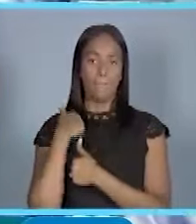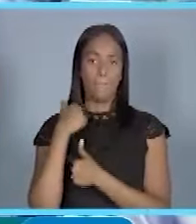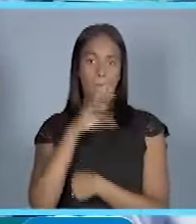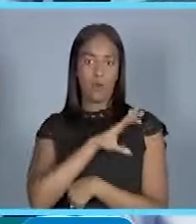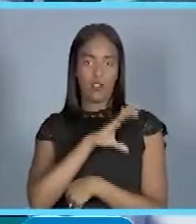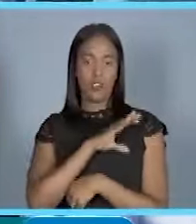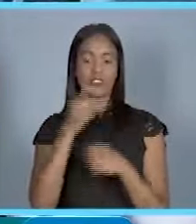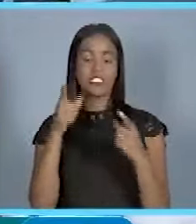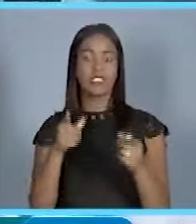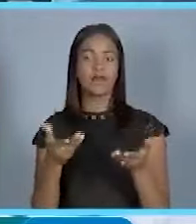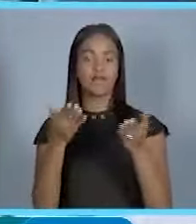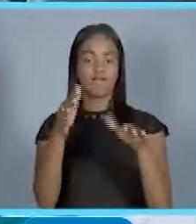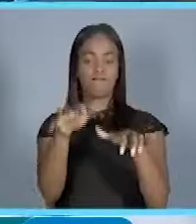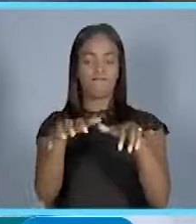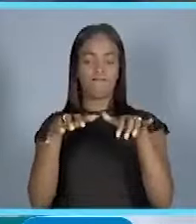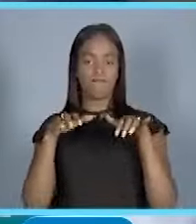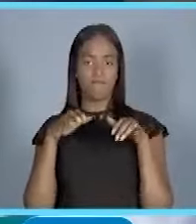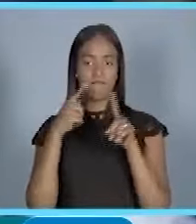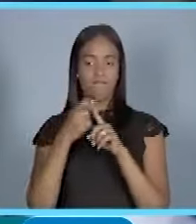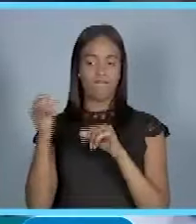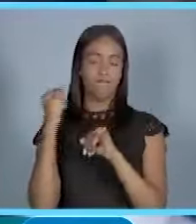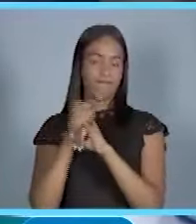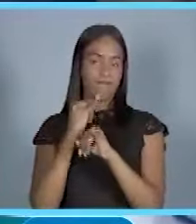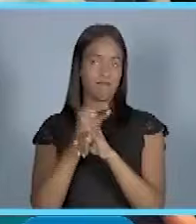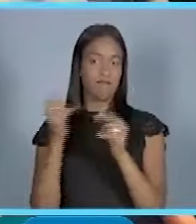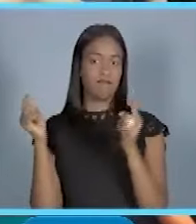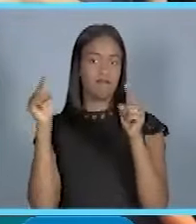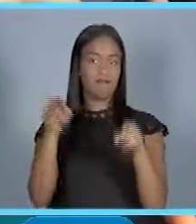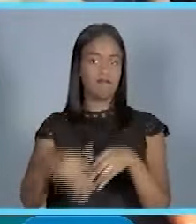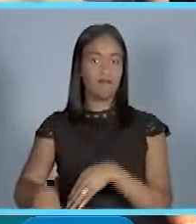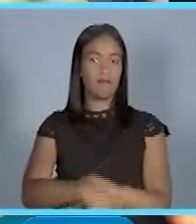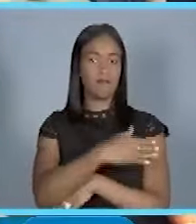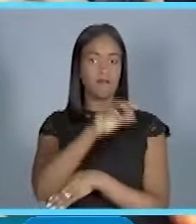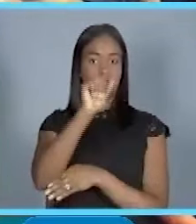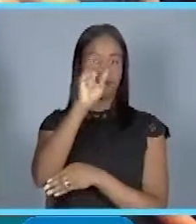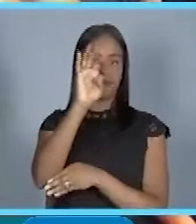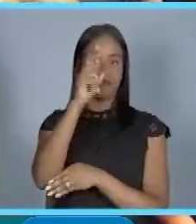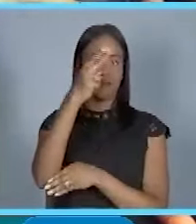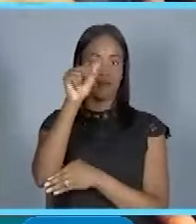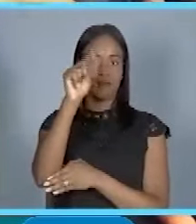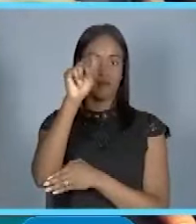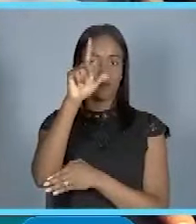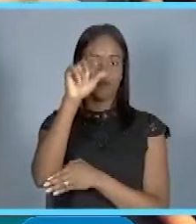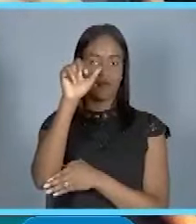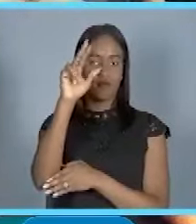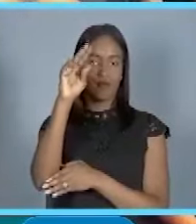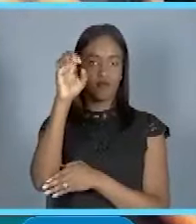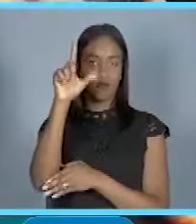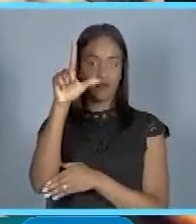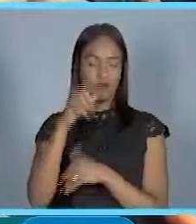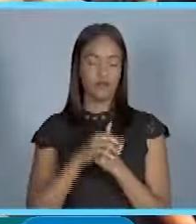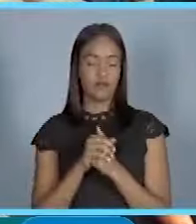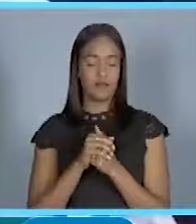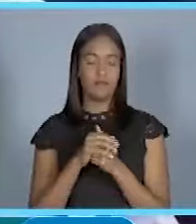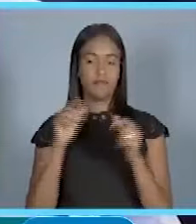acto en el auditorio de la institución en la avenida Abraham Lincoln. Laura Guzmán